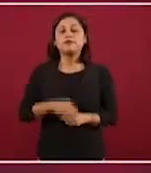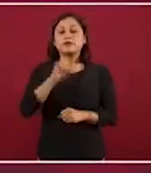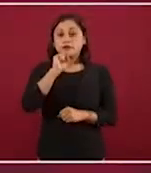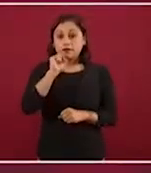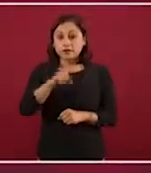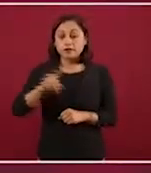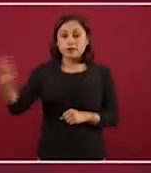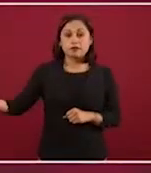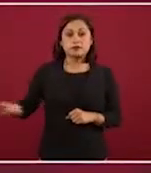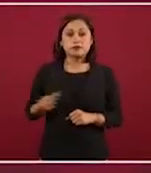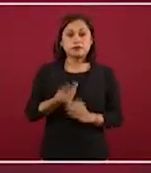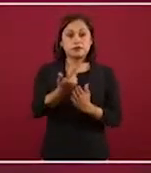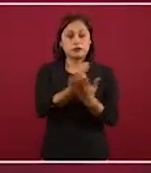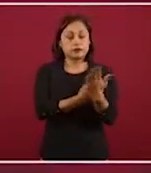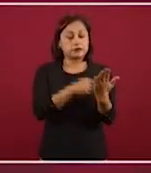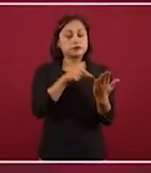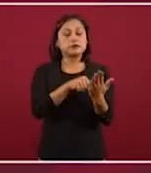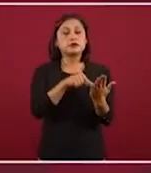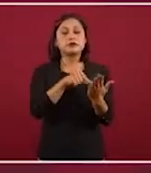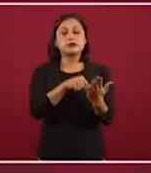los asistentes